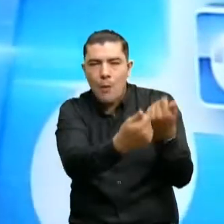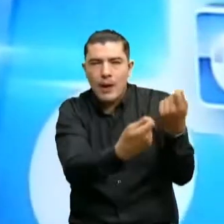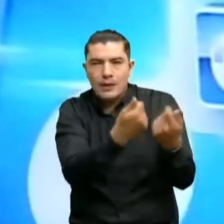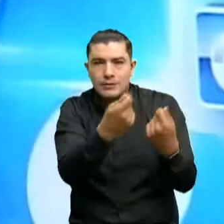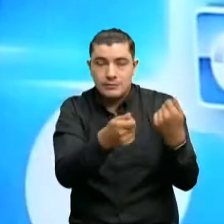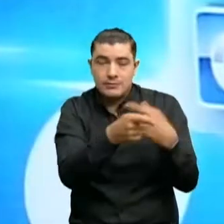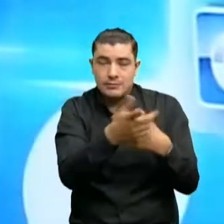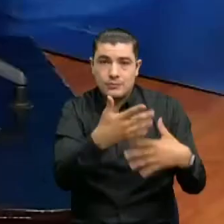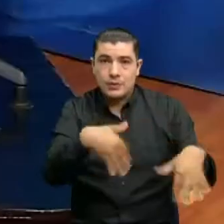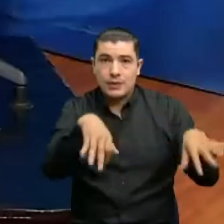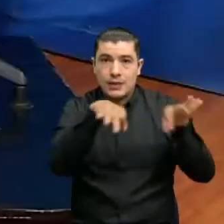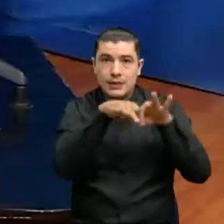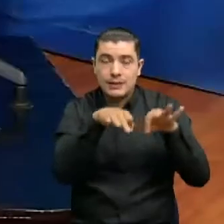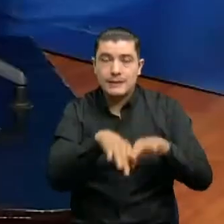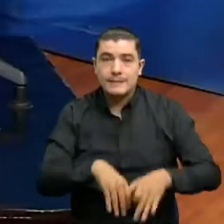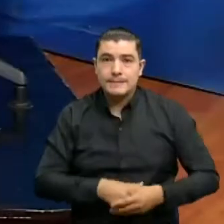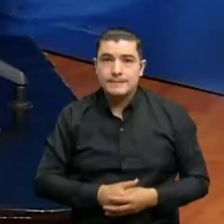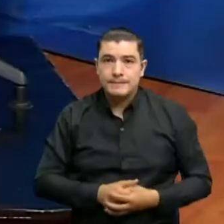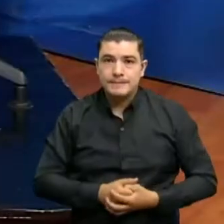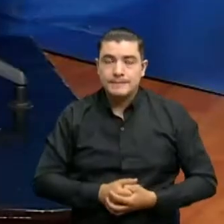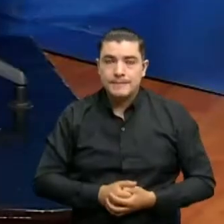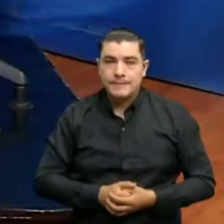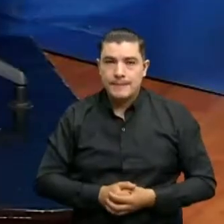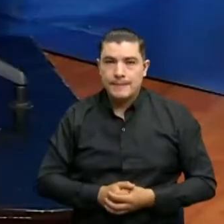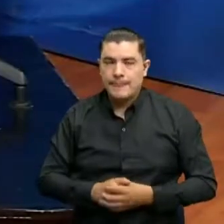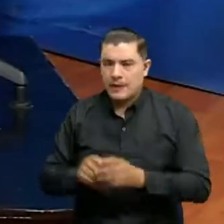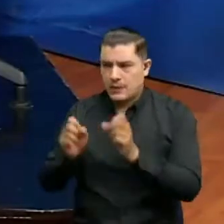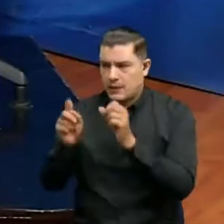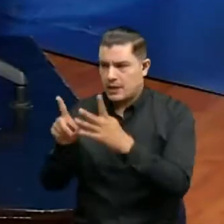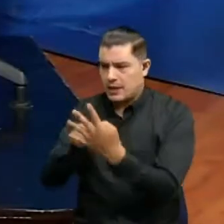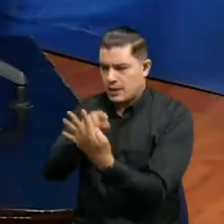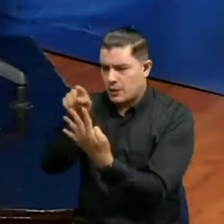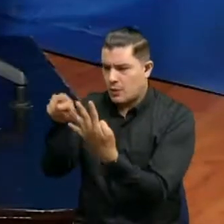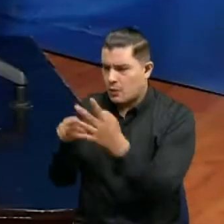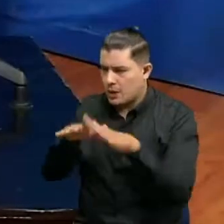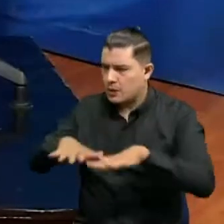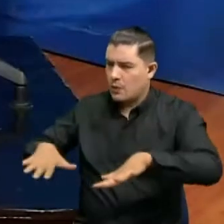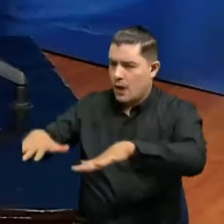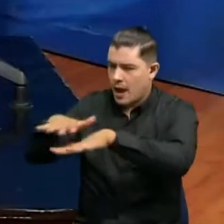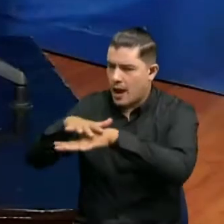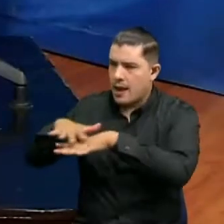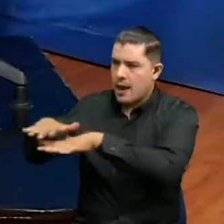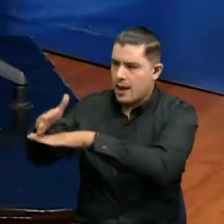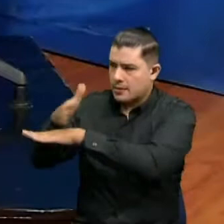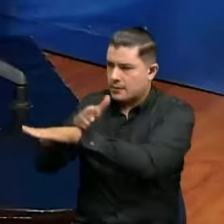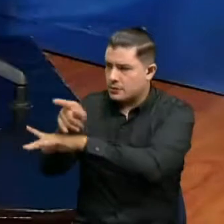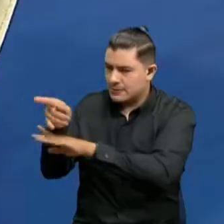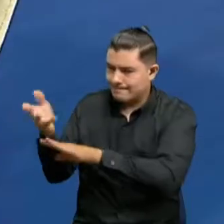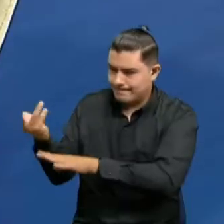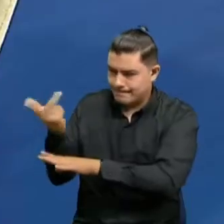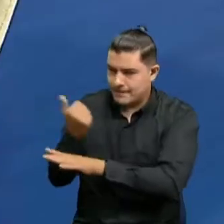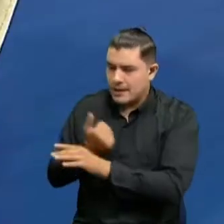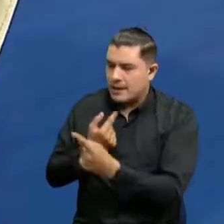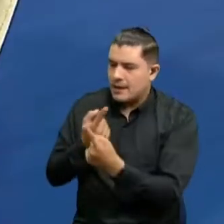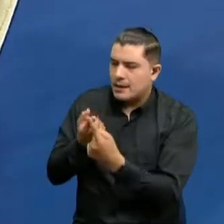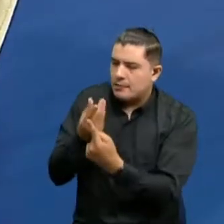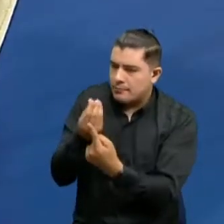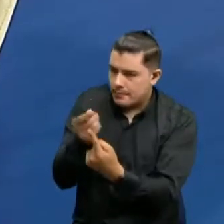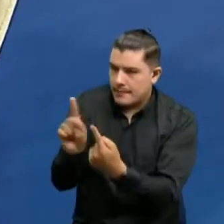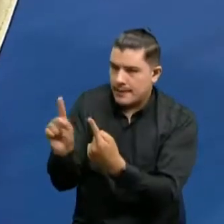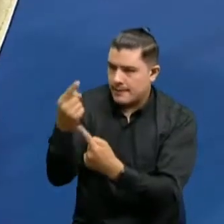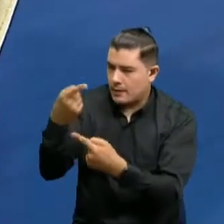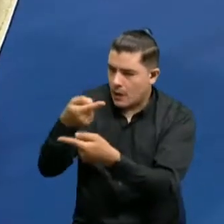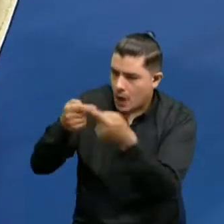y para todo color vamos a desglosar cada uno de esos cuatro sectores que se menciona anteriormente por ejemplo en el tema comunitario hemos